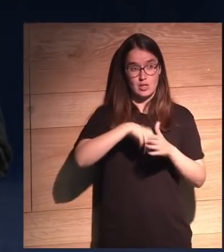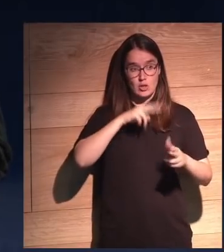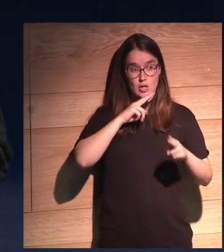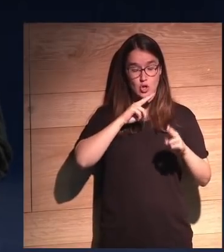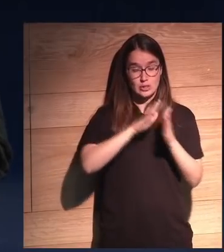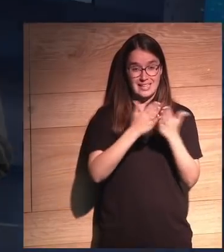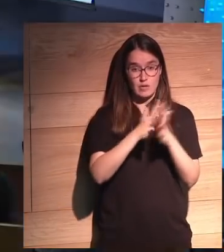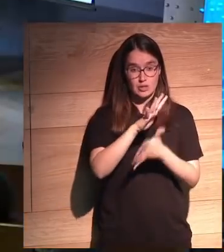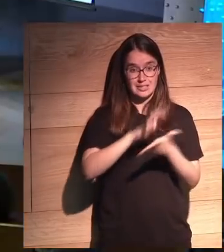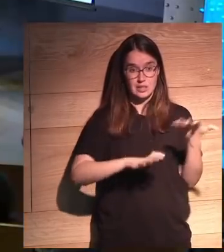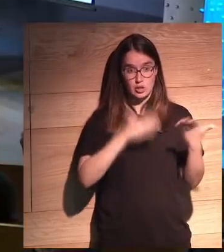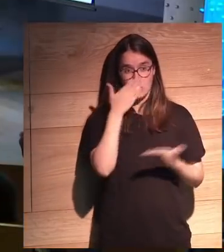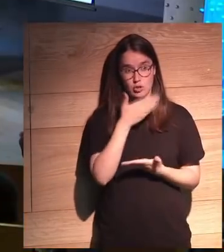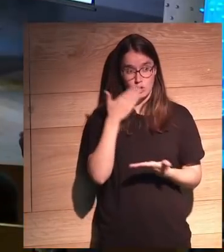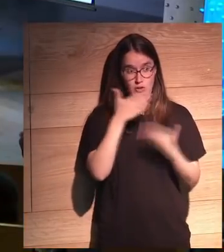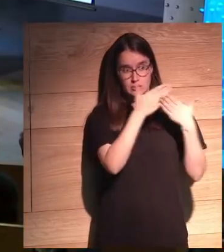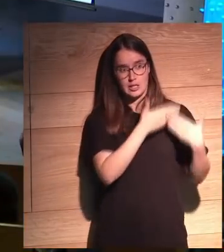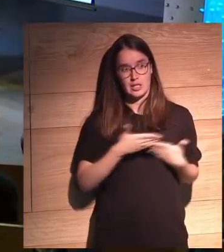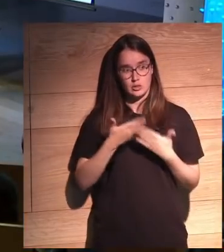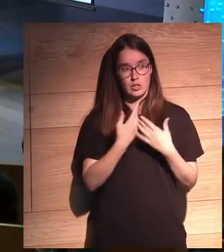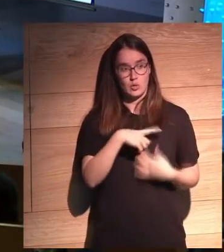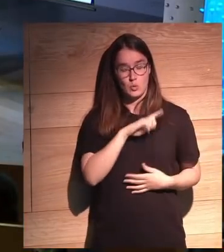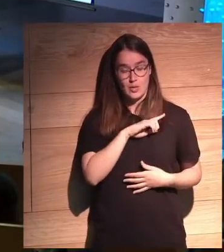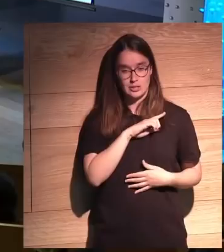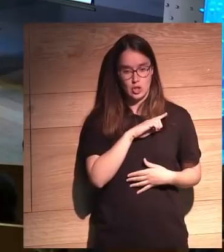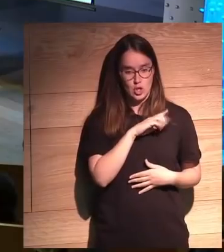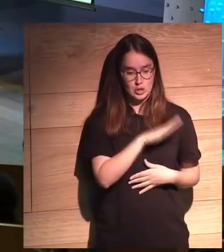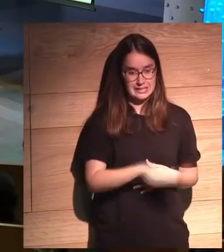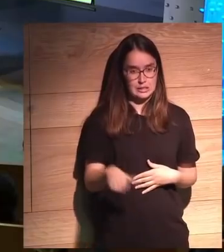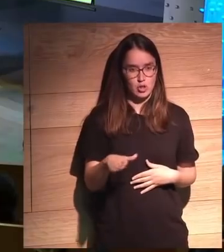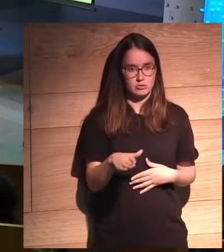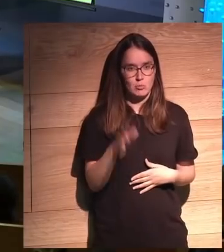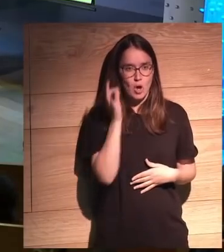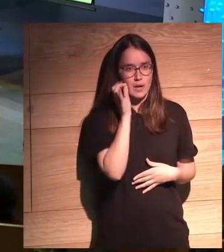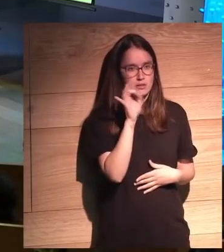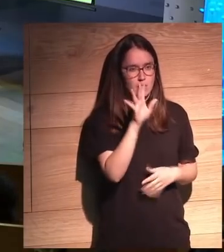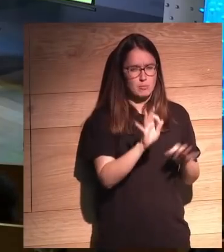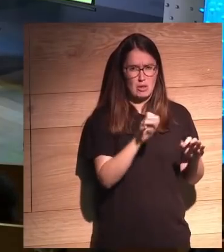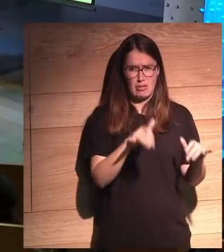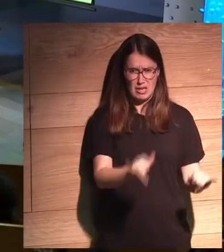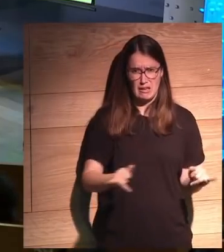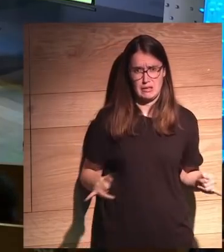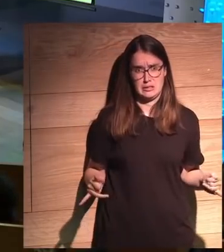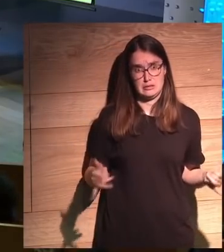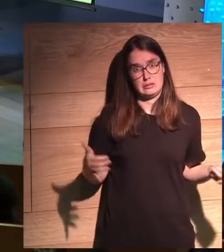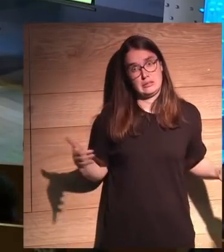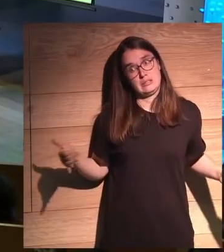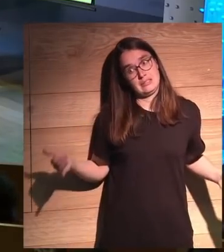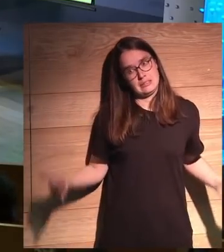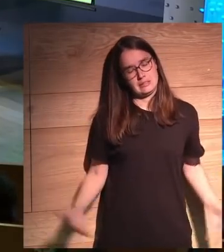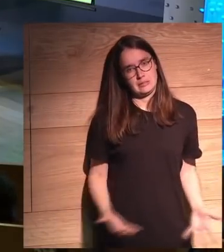los libros de texto que estudian nuestros niños son de mujeres, una cifra que a todas